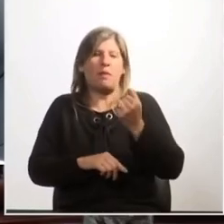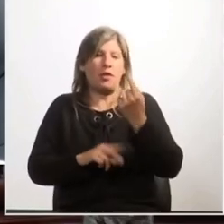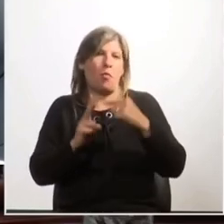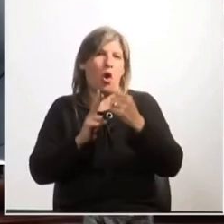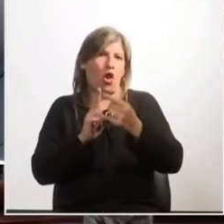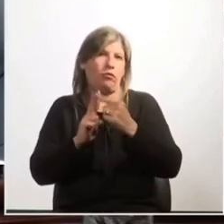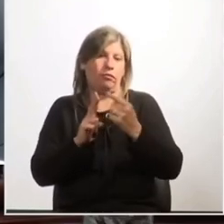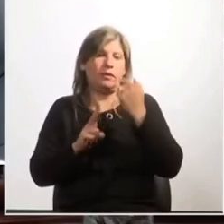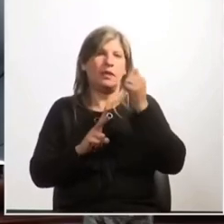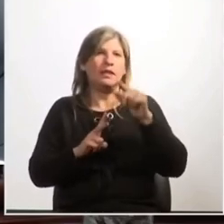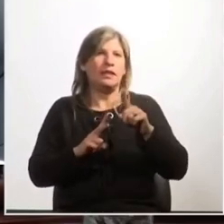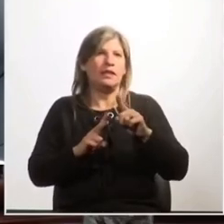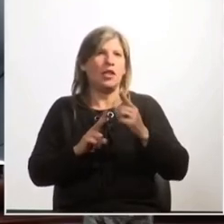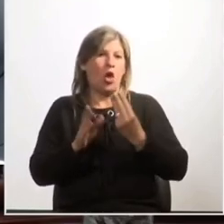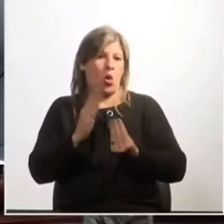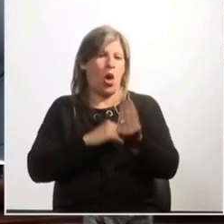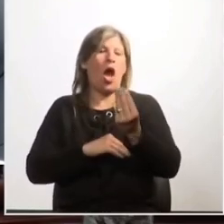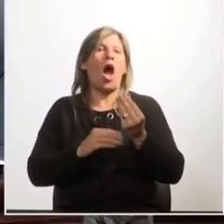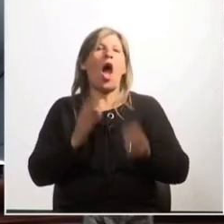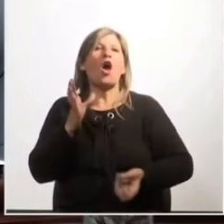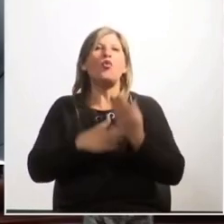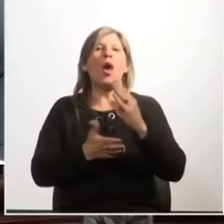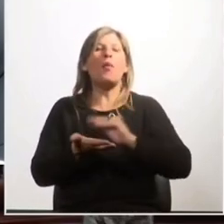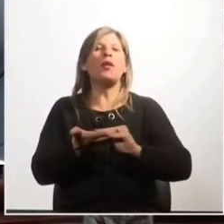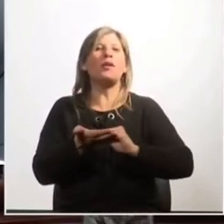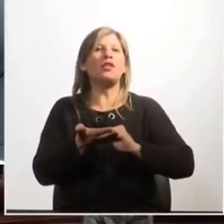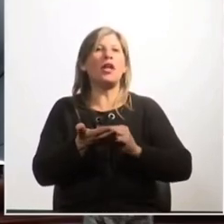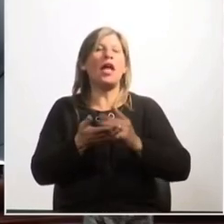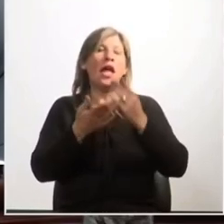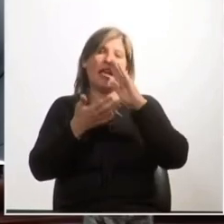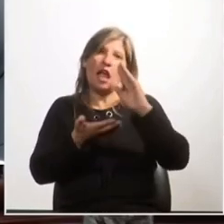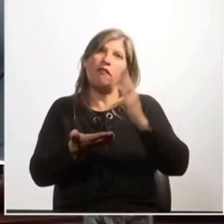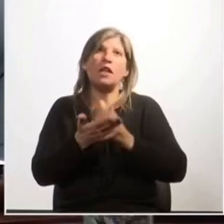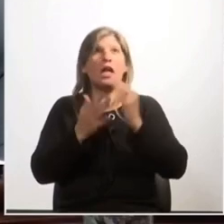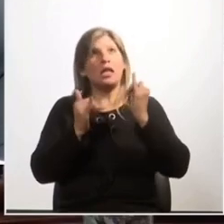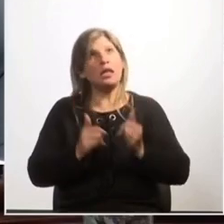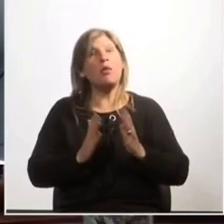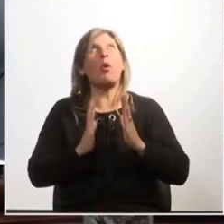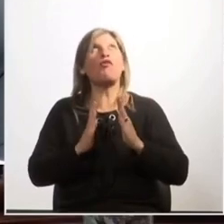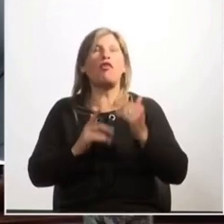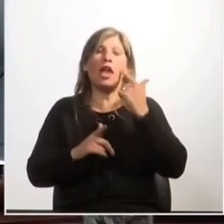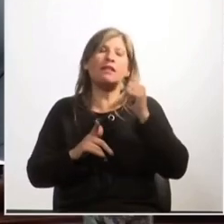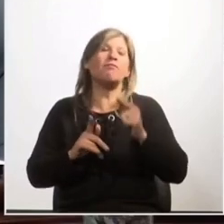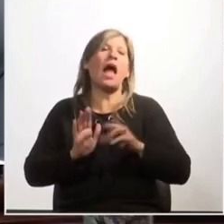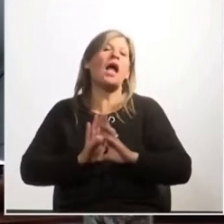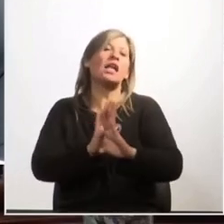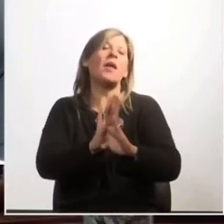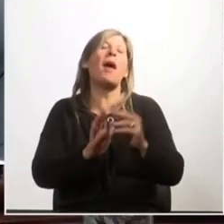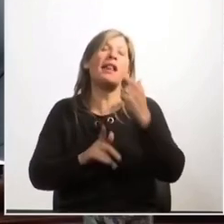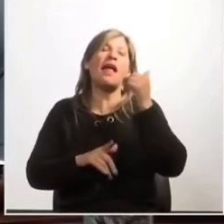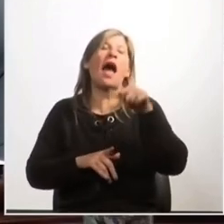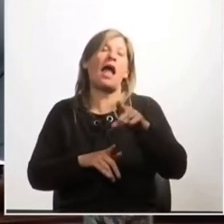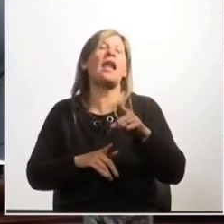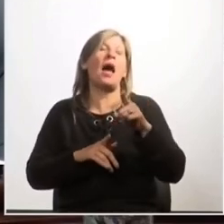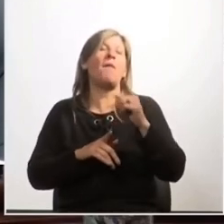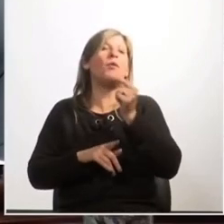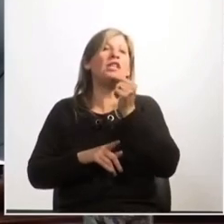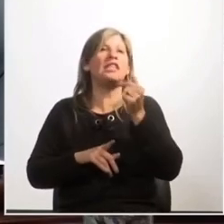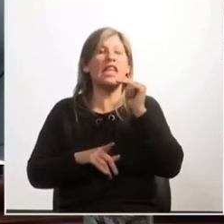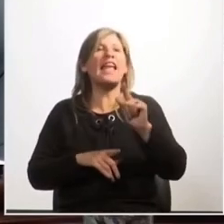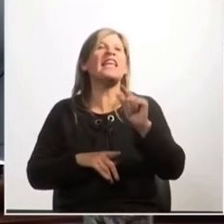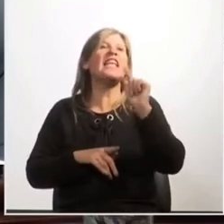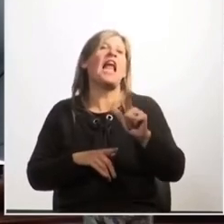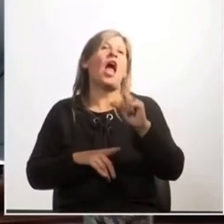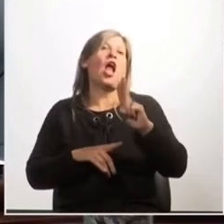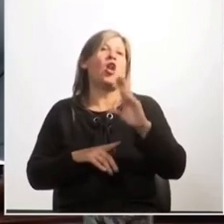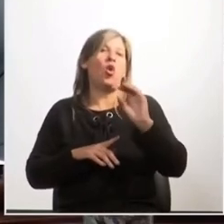La asunción de una nueva administración que finalmente respaldaba a la policía y a la puesta en marcha de la LUC. Sin embargo, el análisis de